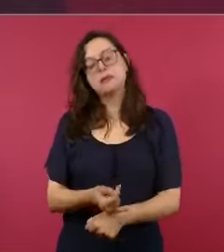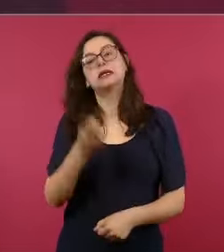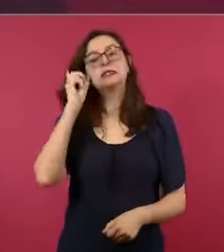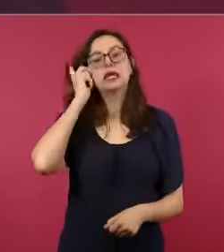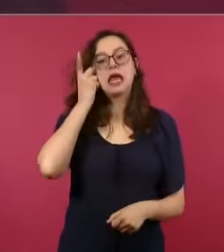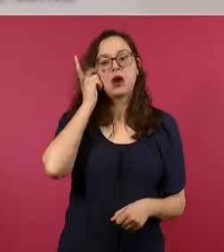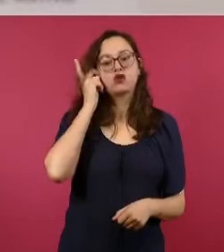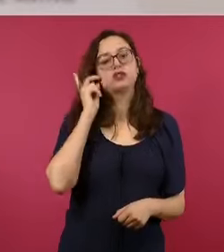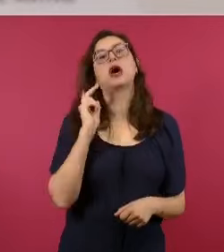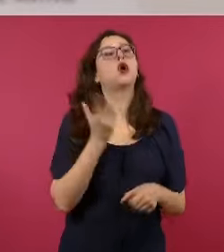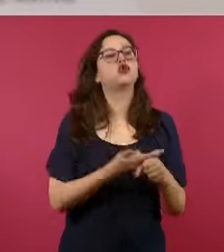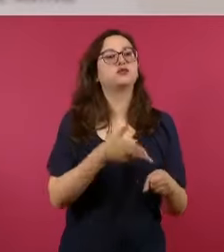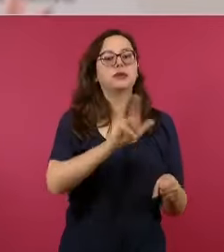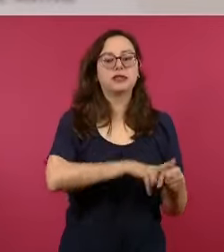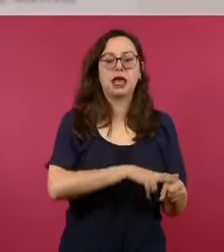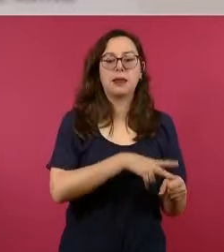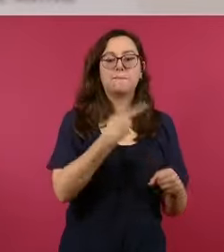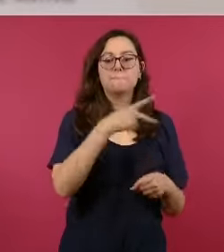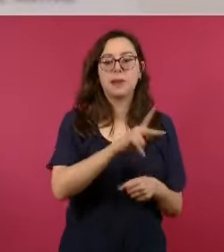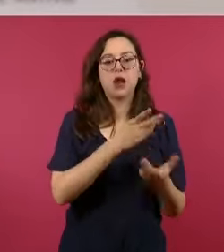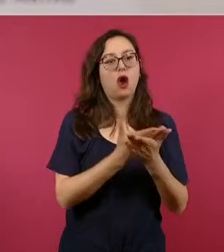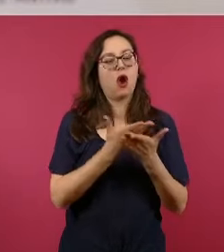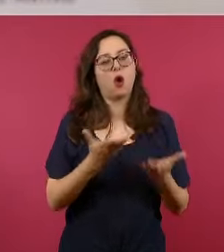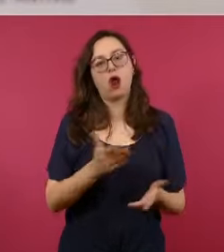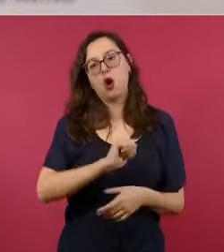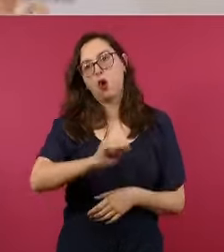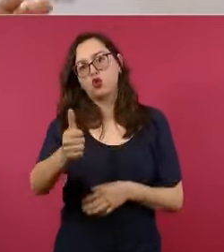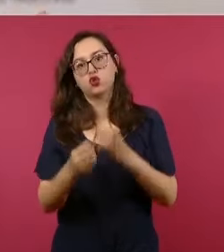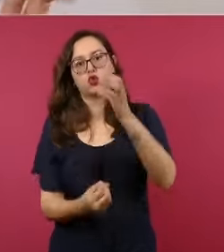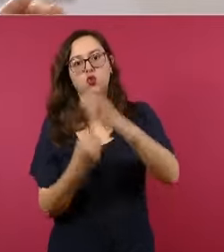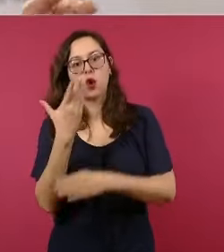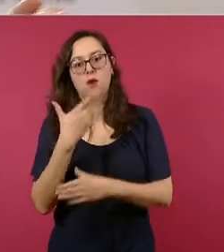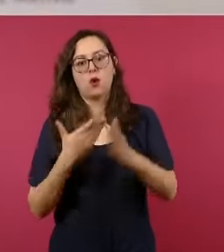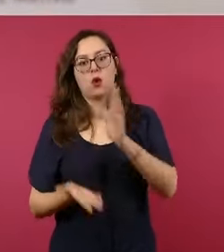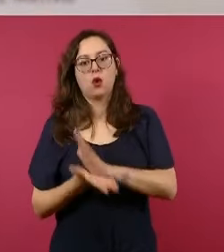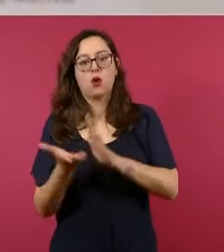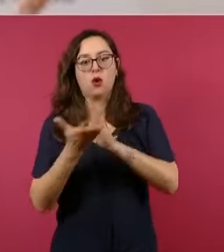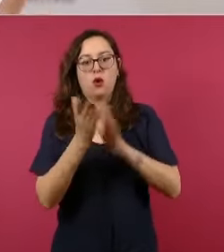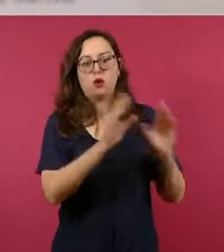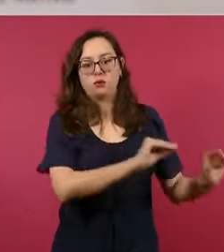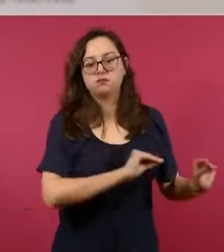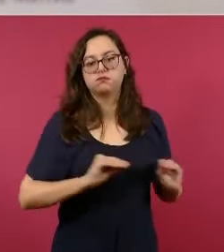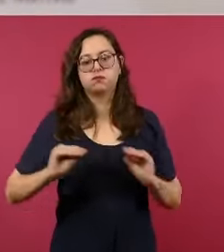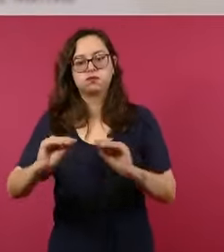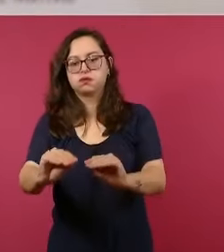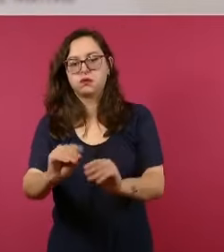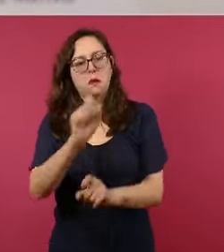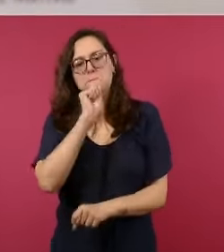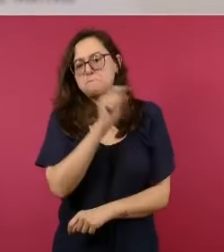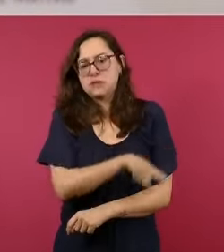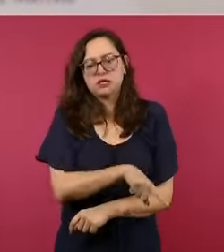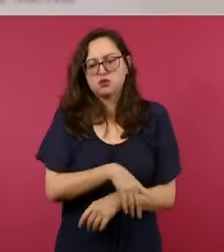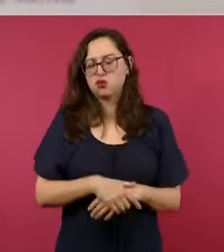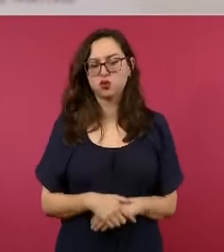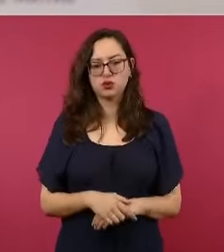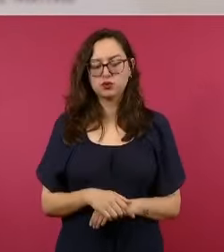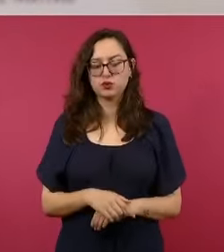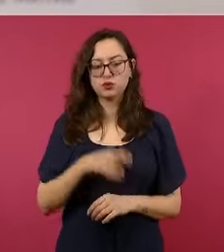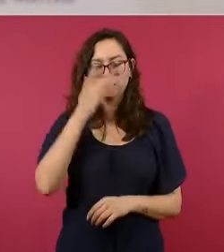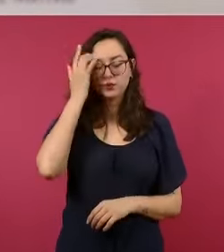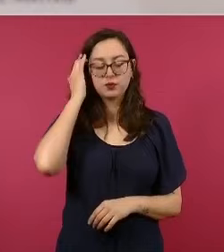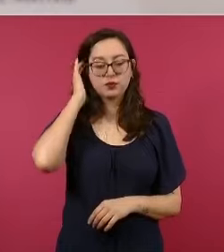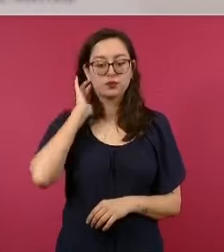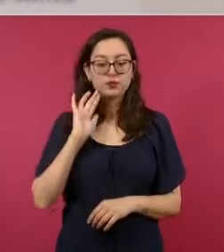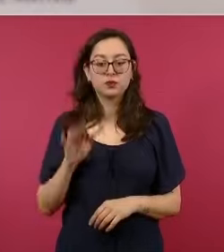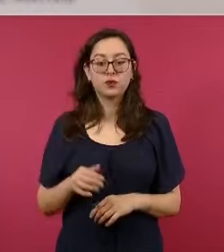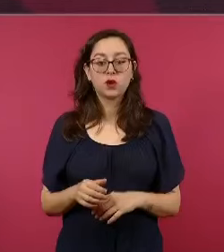reubicarlos para que estén otra vez en el hospital o en Puebla eh esos vaya no tienen necesidad de mayor plantilla de los otros